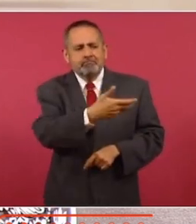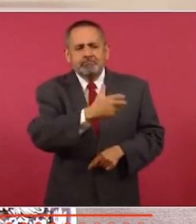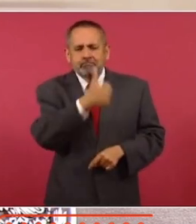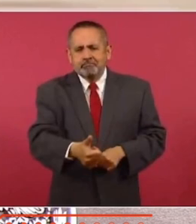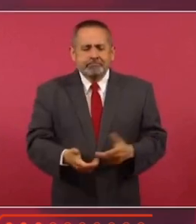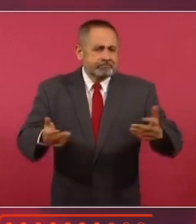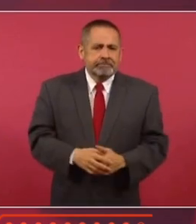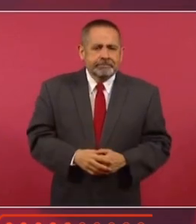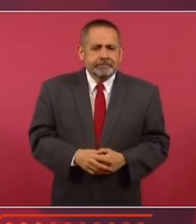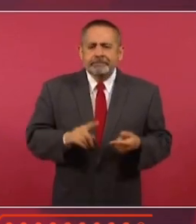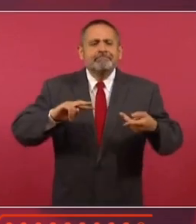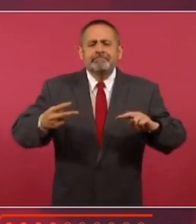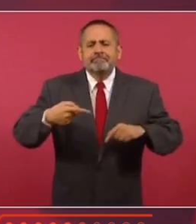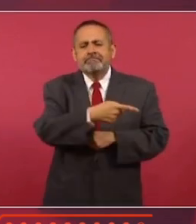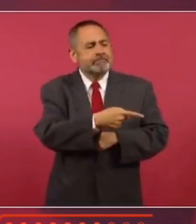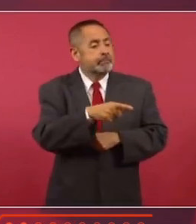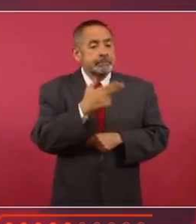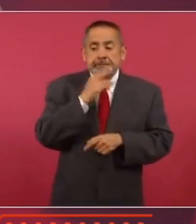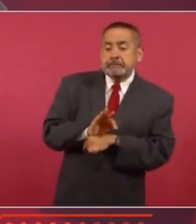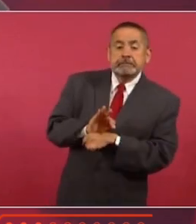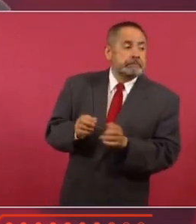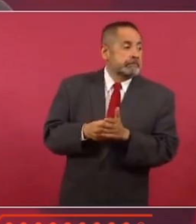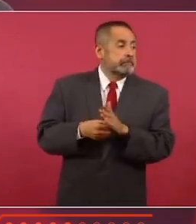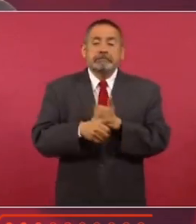contrario, sirvieron para